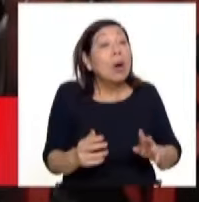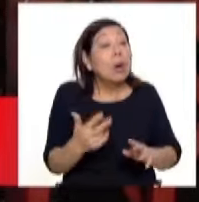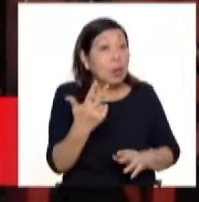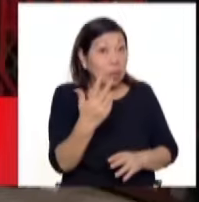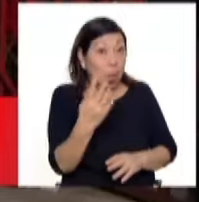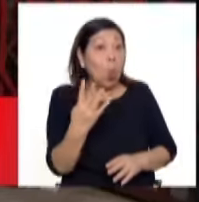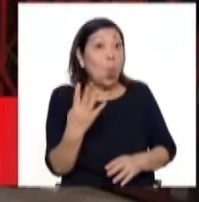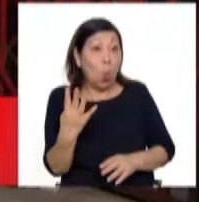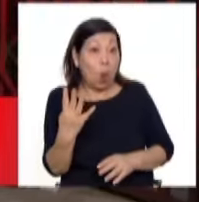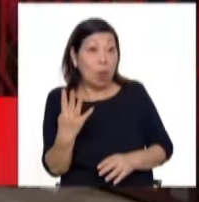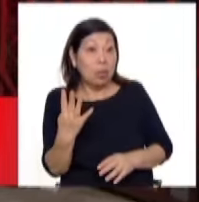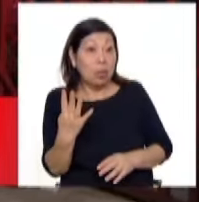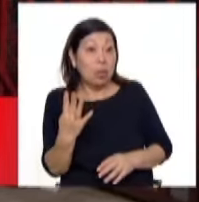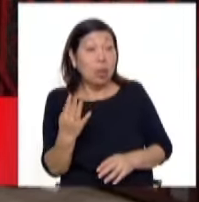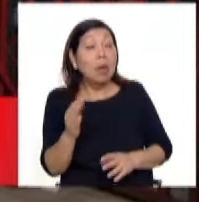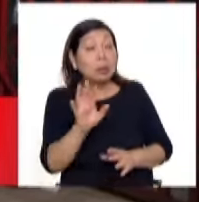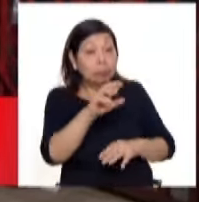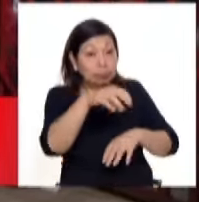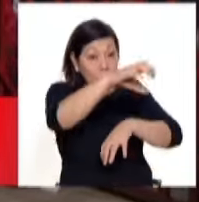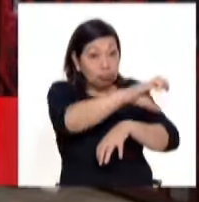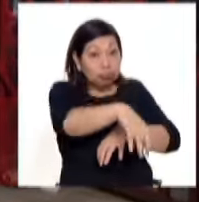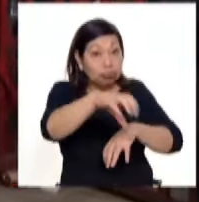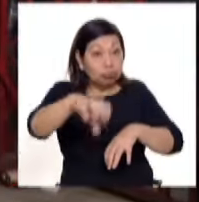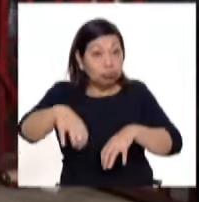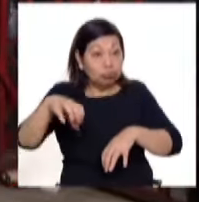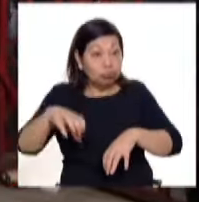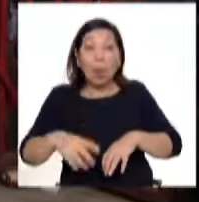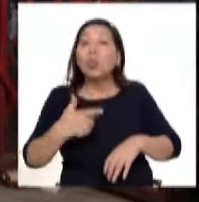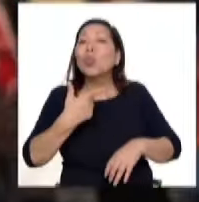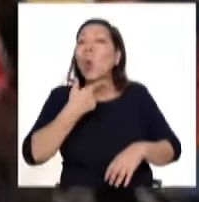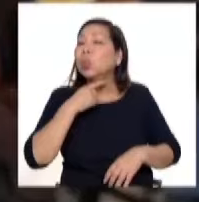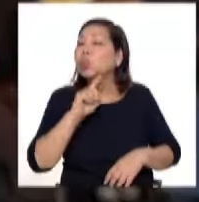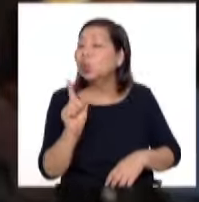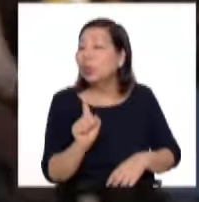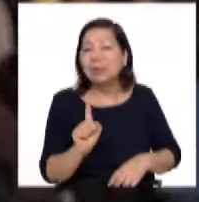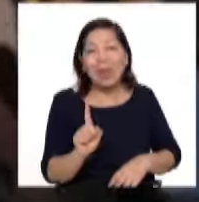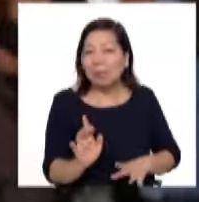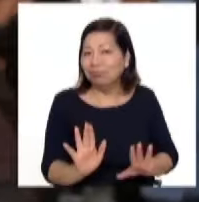32 estados de México ya han prohibido esos espectáculos.